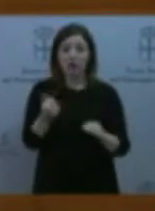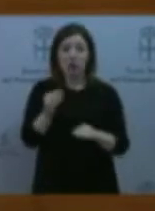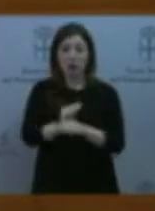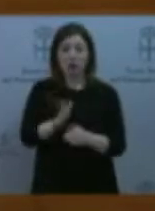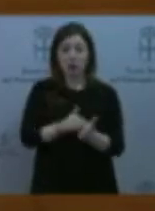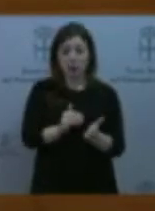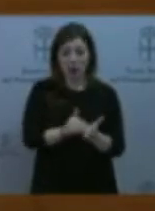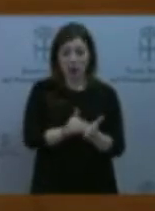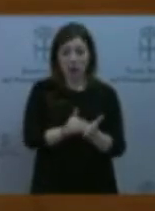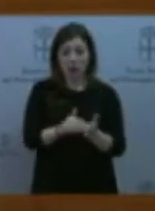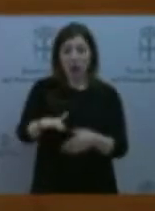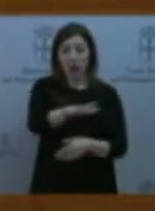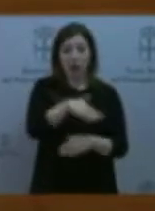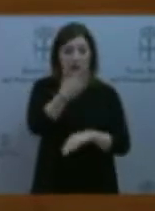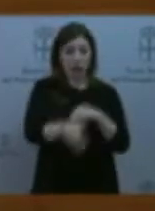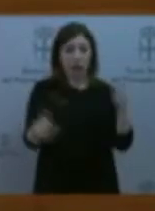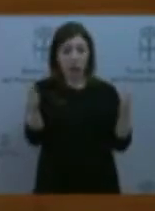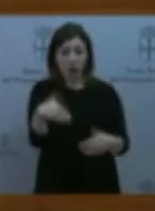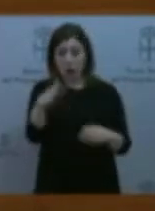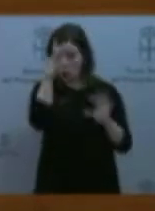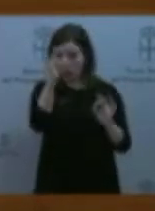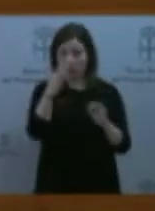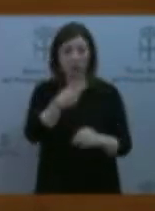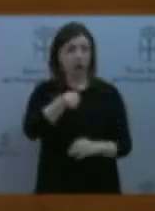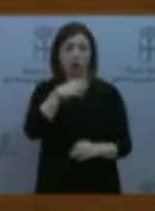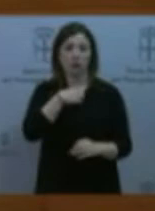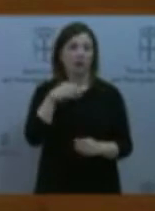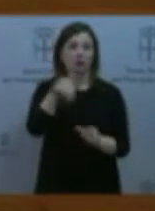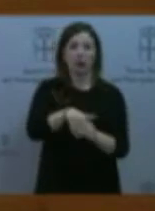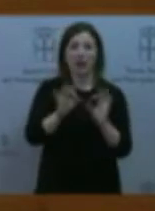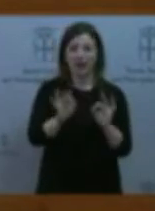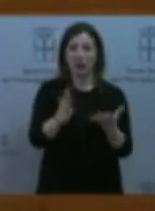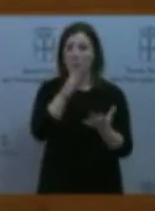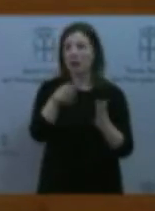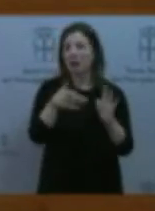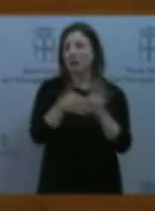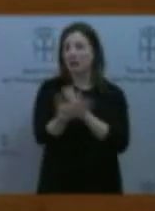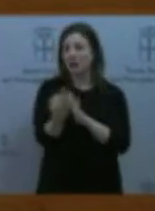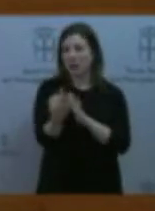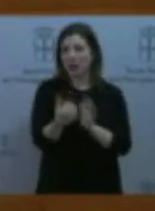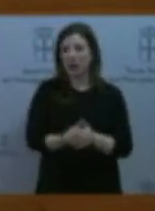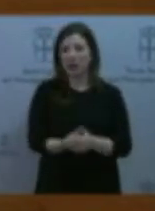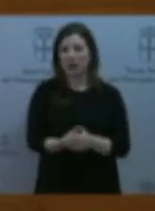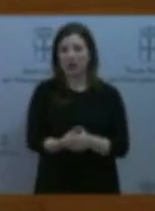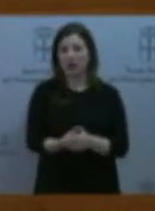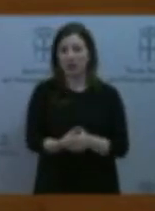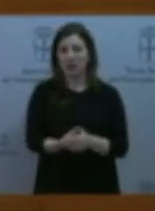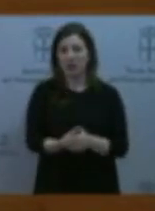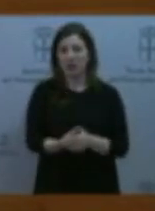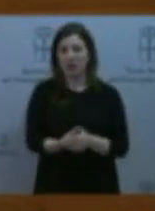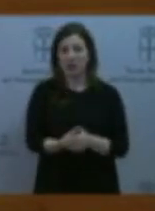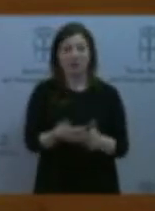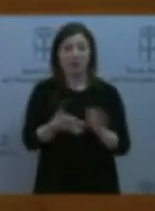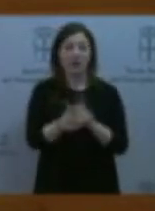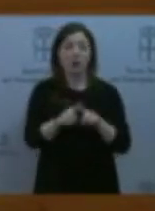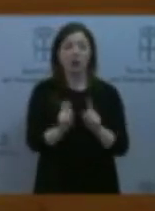lógicamente no podíamos votar eso porque eso significaba dar un mechero a la gente. Como así se vendió, además,